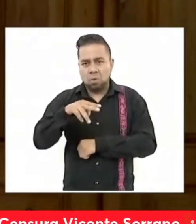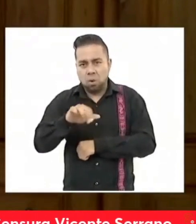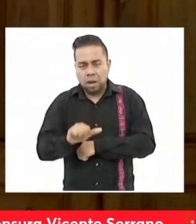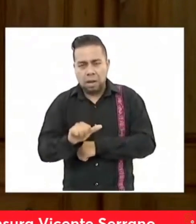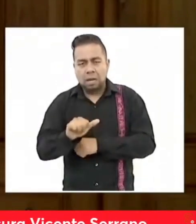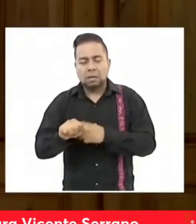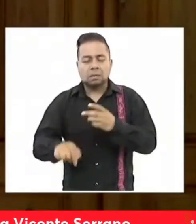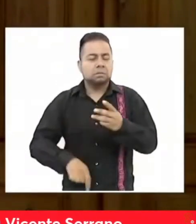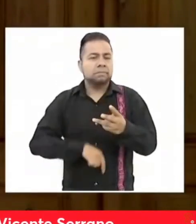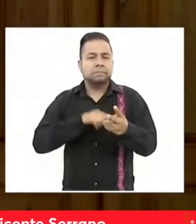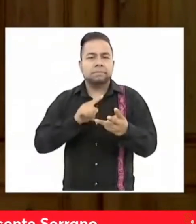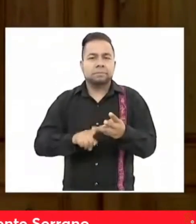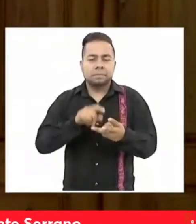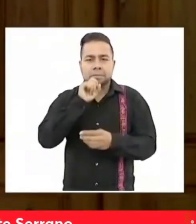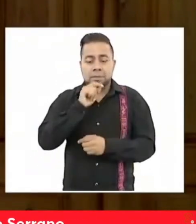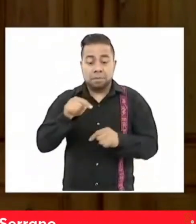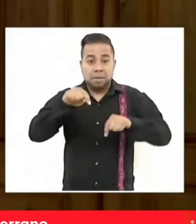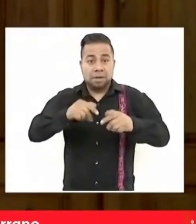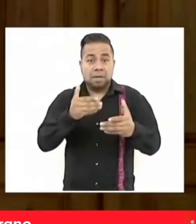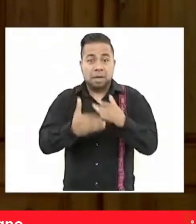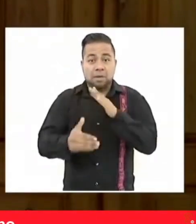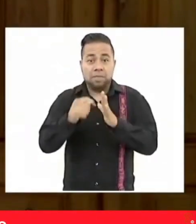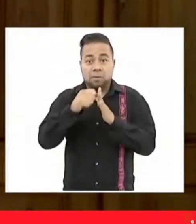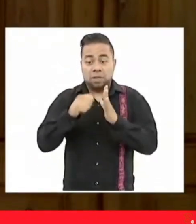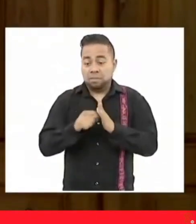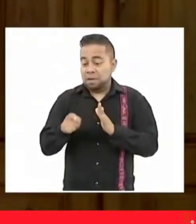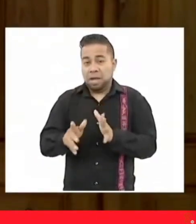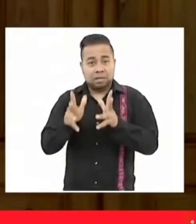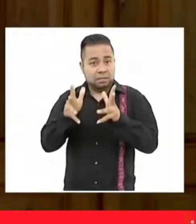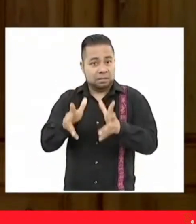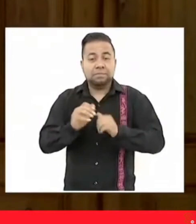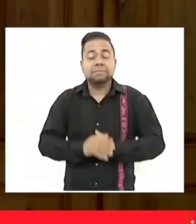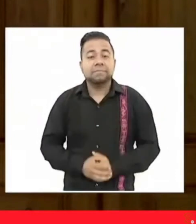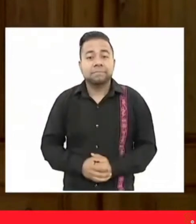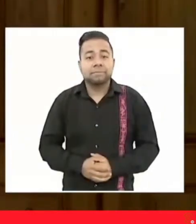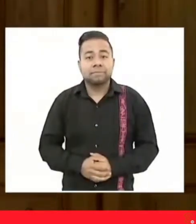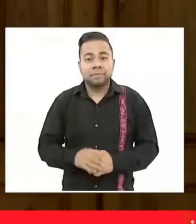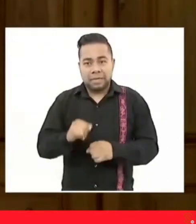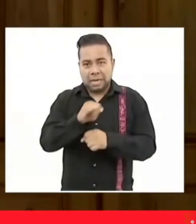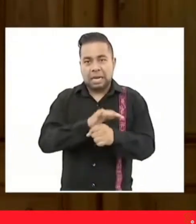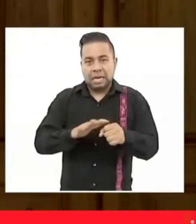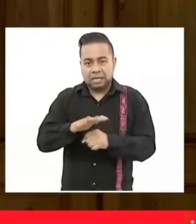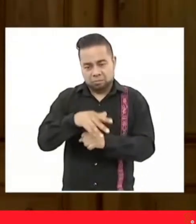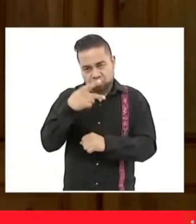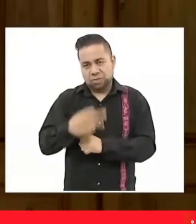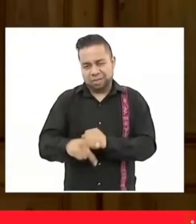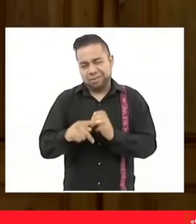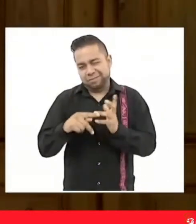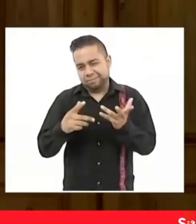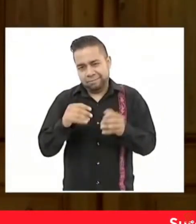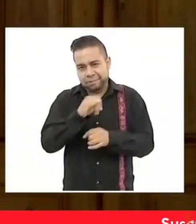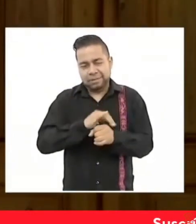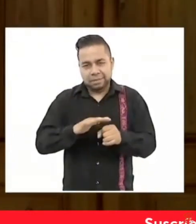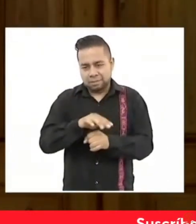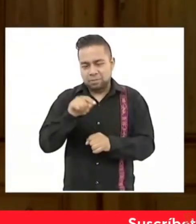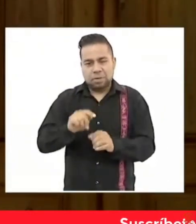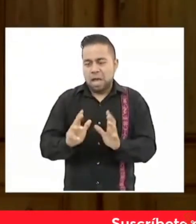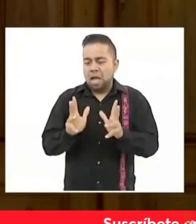y aquí donde estamos, Tehuantepec, el istmo de Tehuantepec.